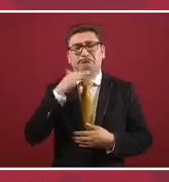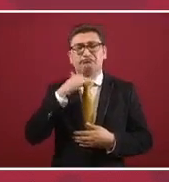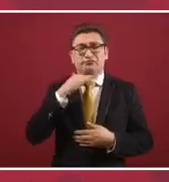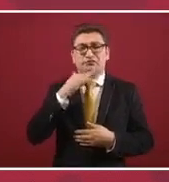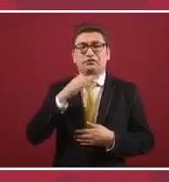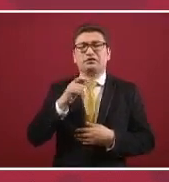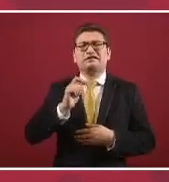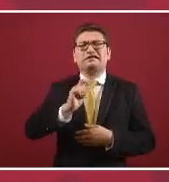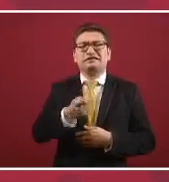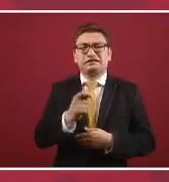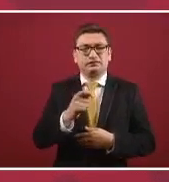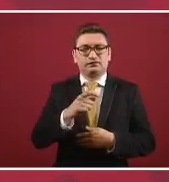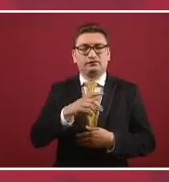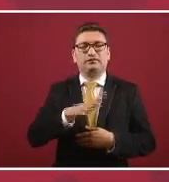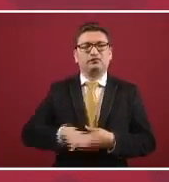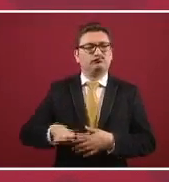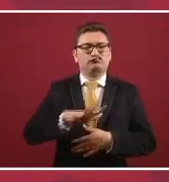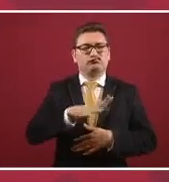afectando